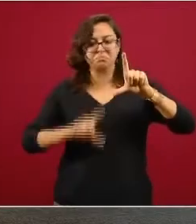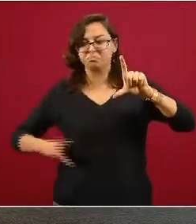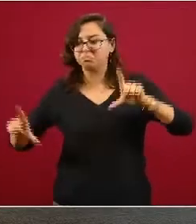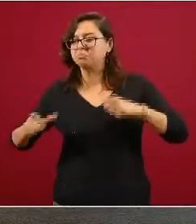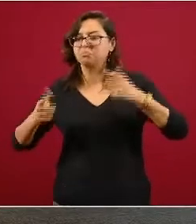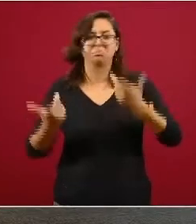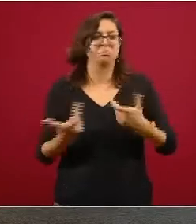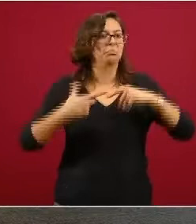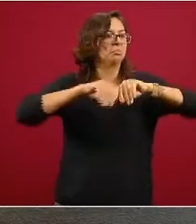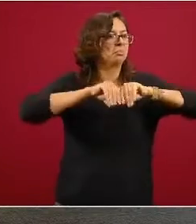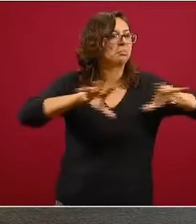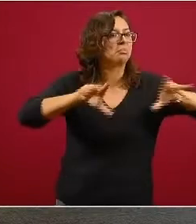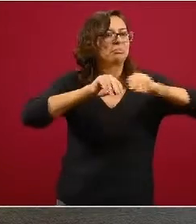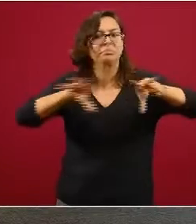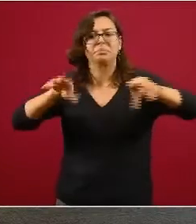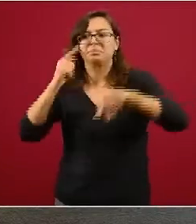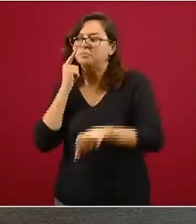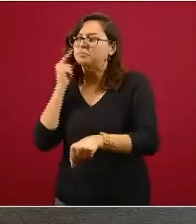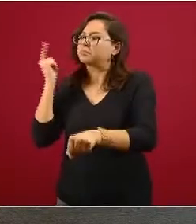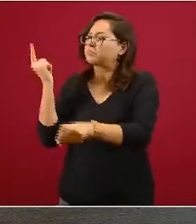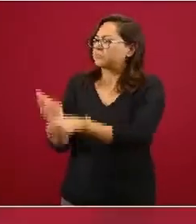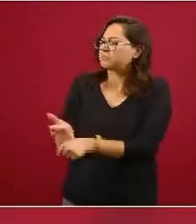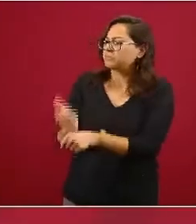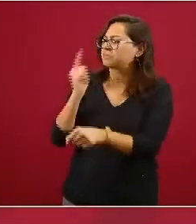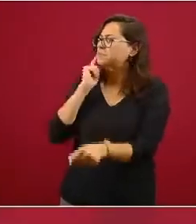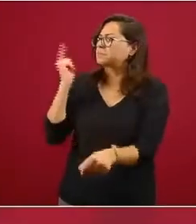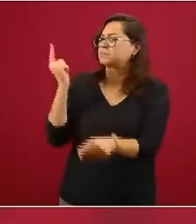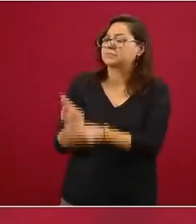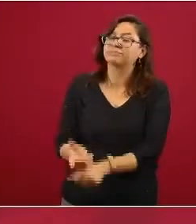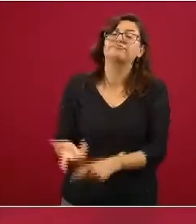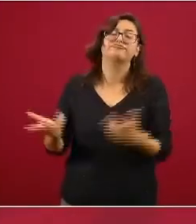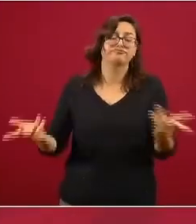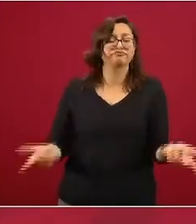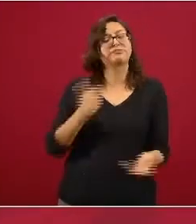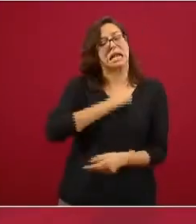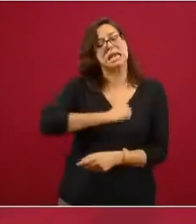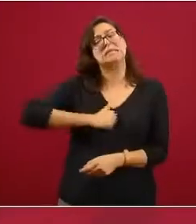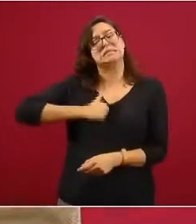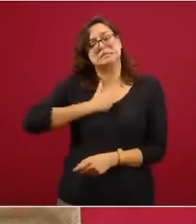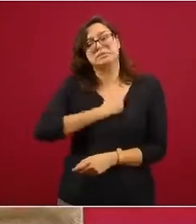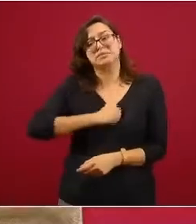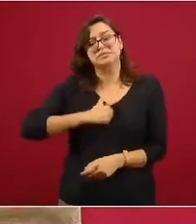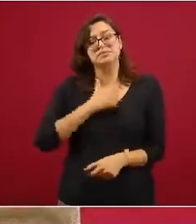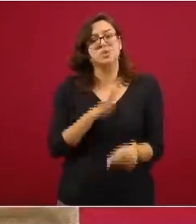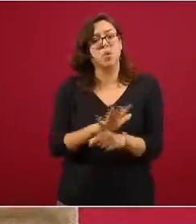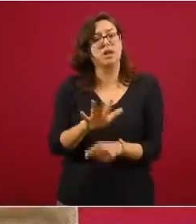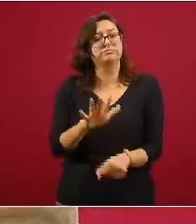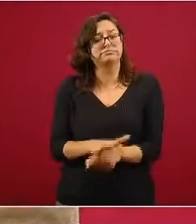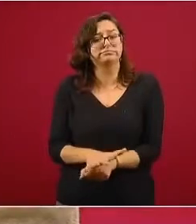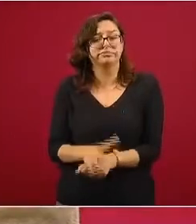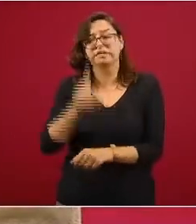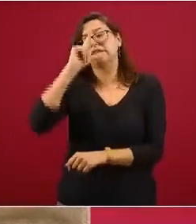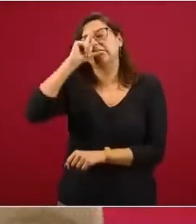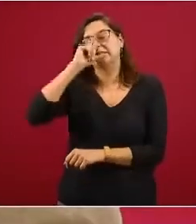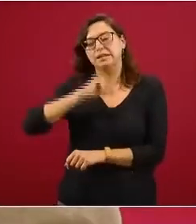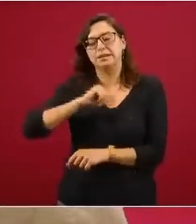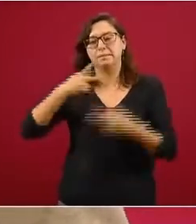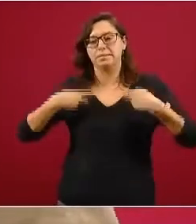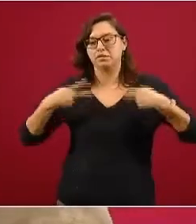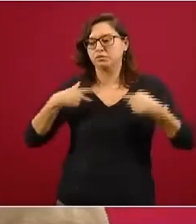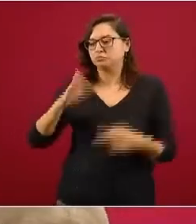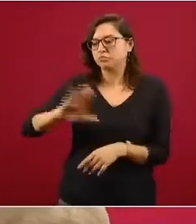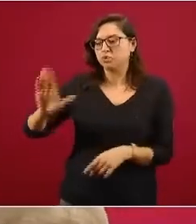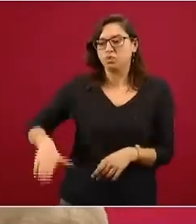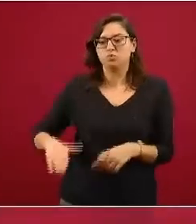enfoque de identificar una situación muy lamentable, que es la pérdida de vida humana, aunque fuera